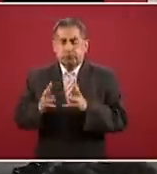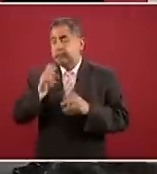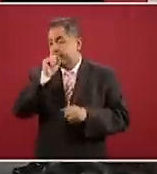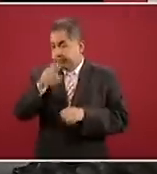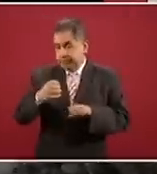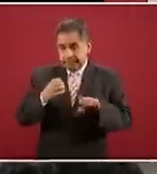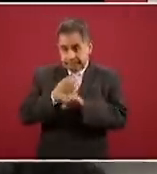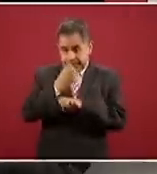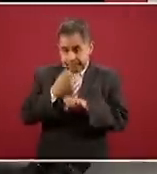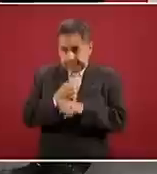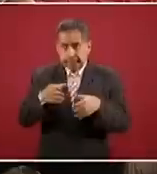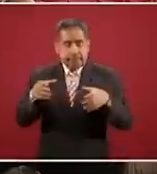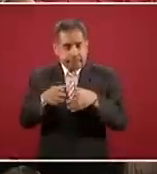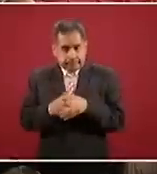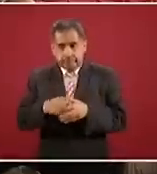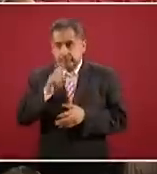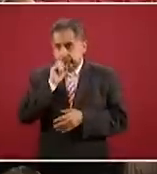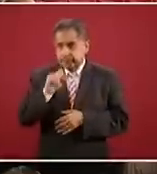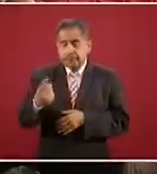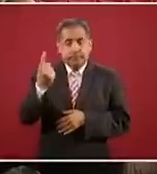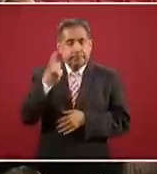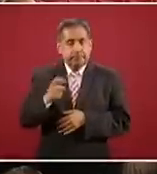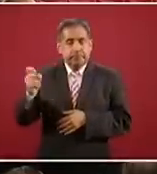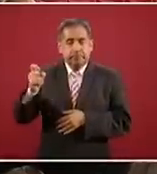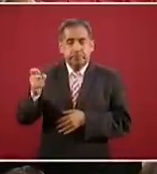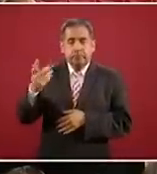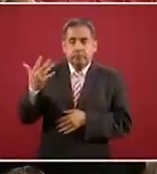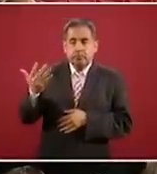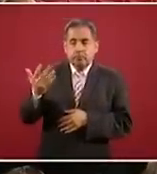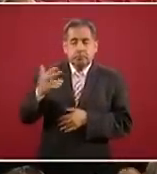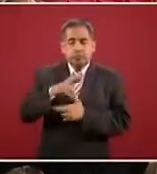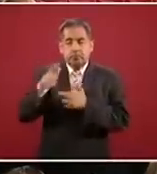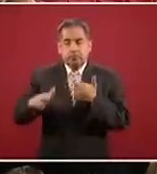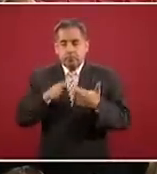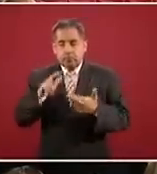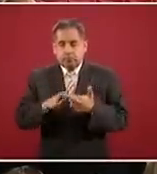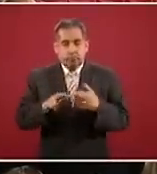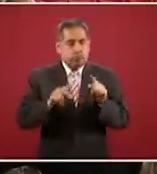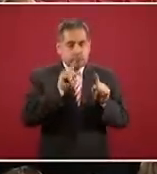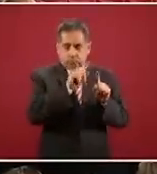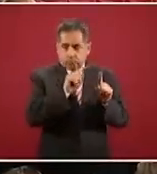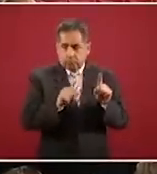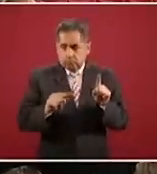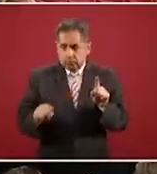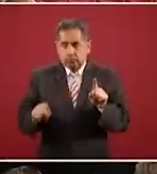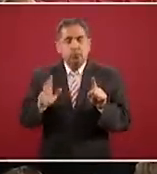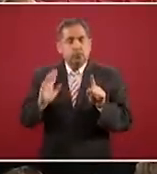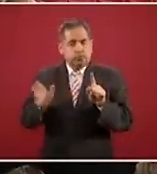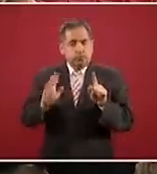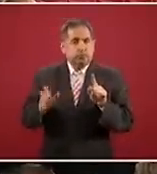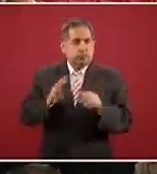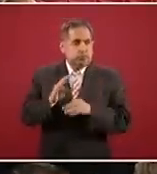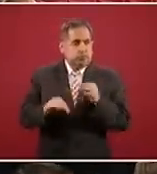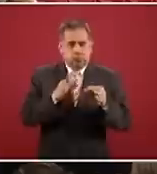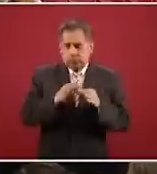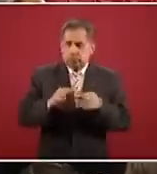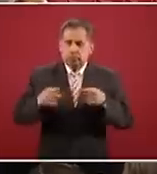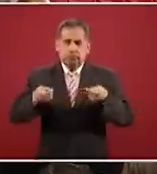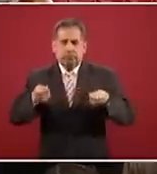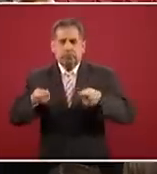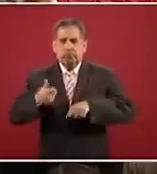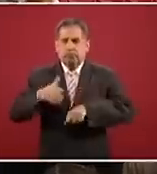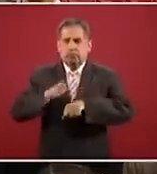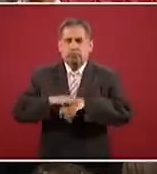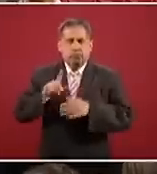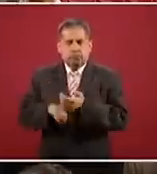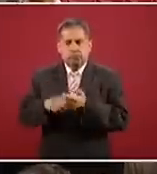y lo hacemos en las 150 regiones en las que hemos dividido el país para administrar el